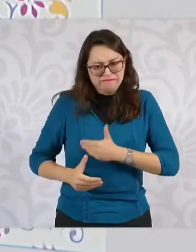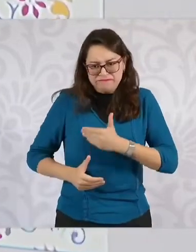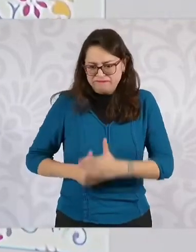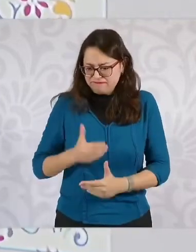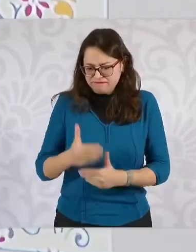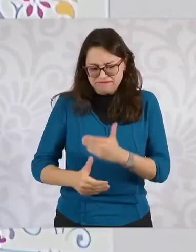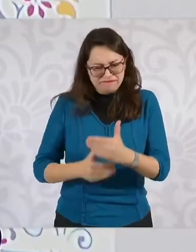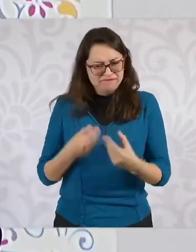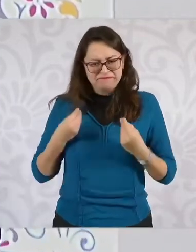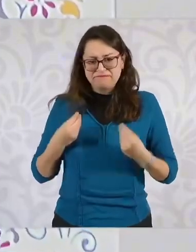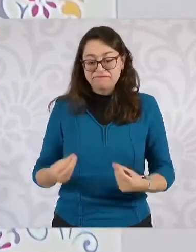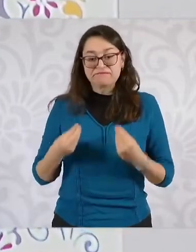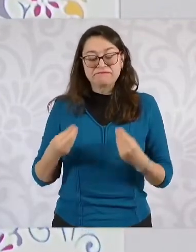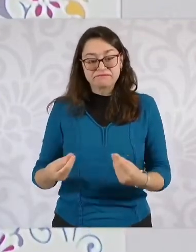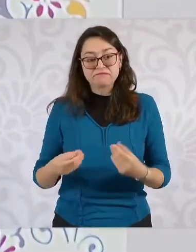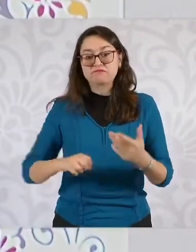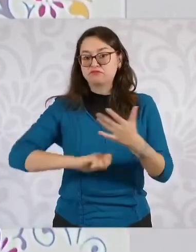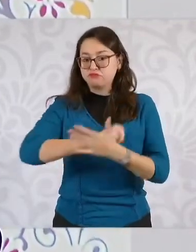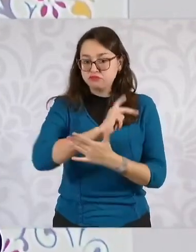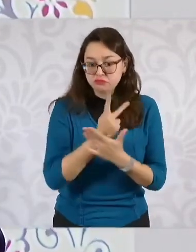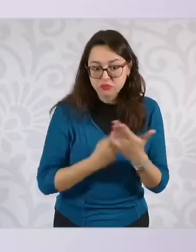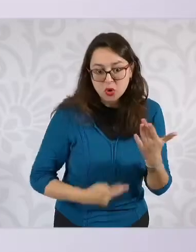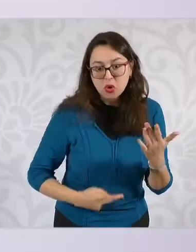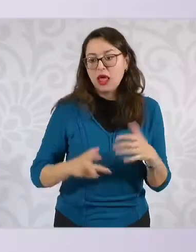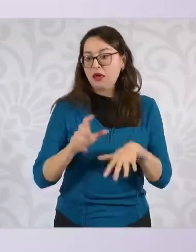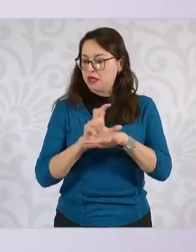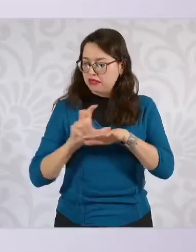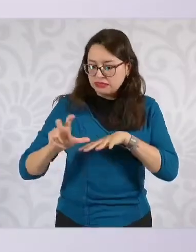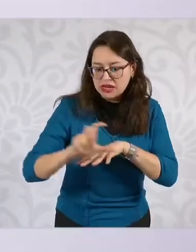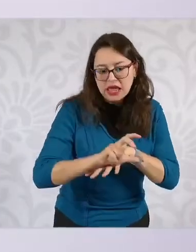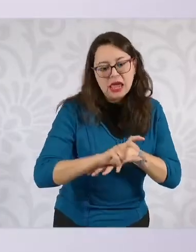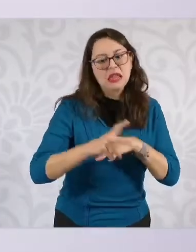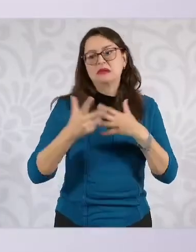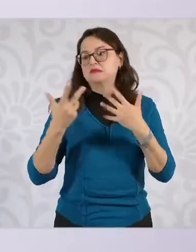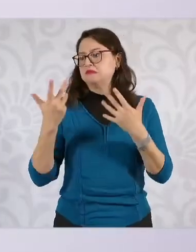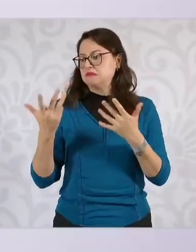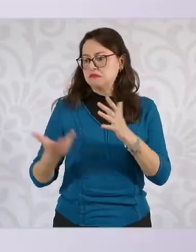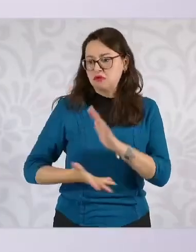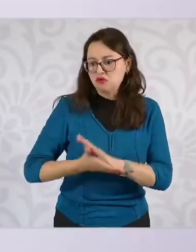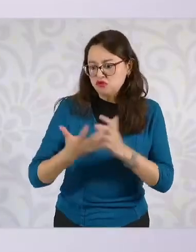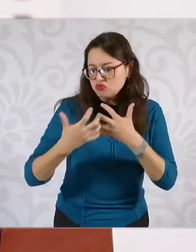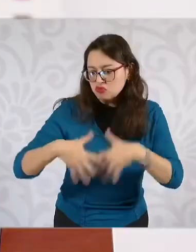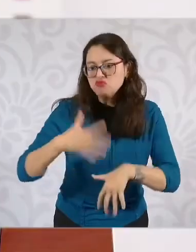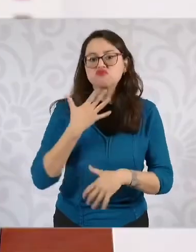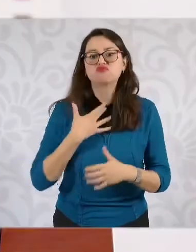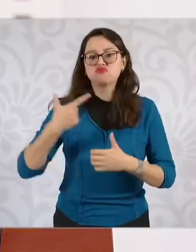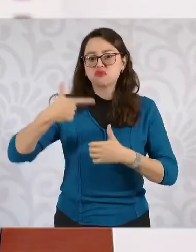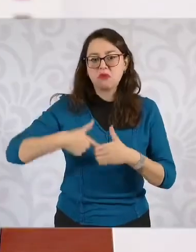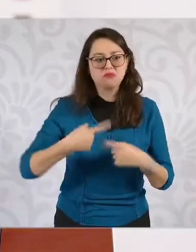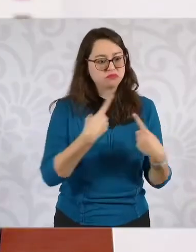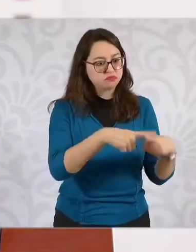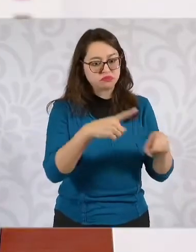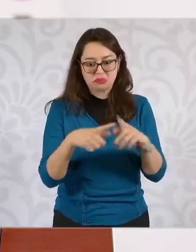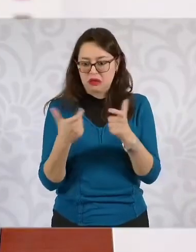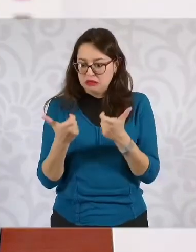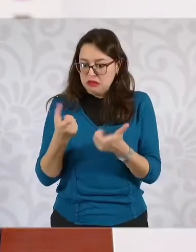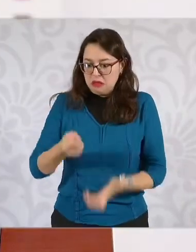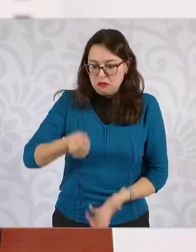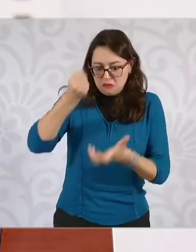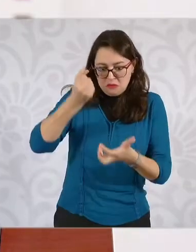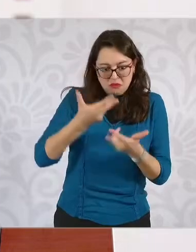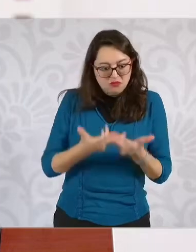ni siquiera les da vergüenza de renunciar a ese partido. Pero también ahí que